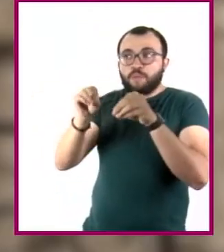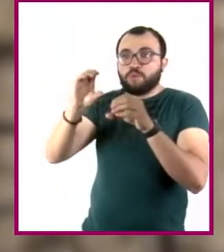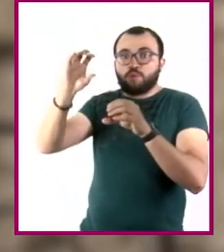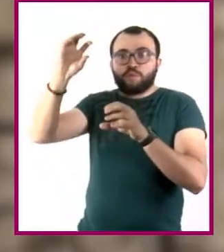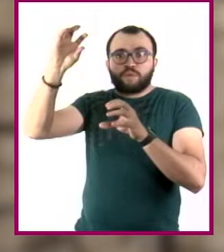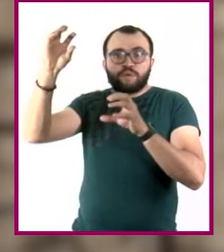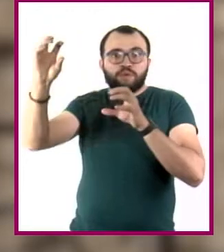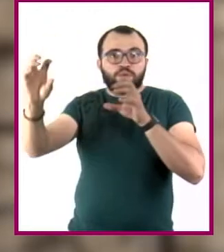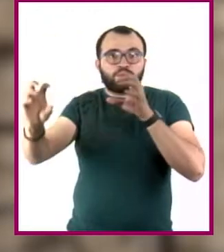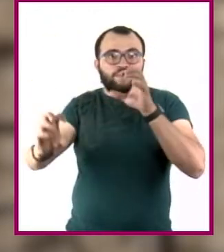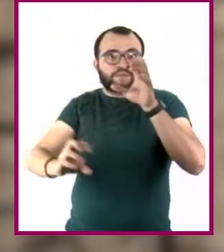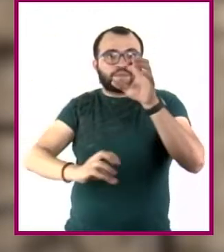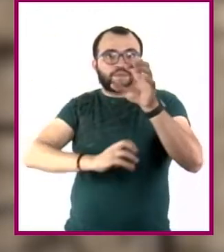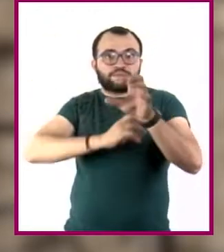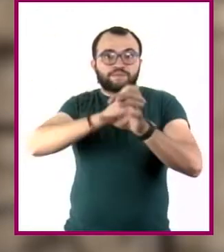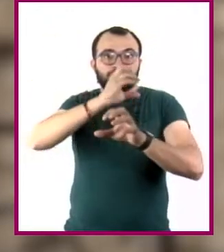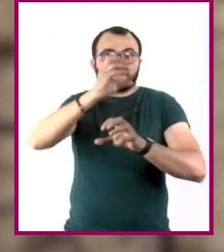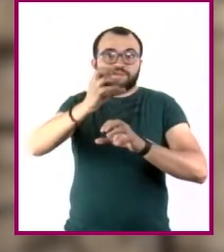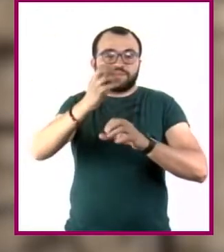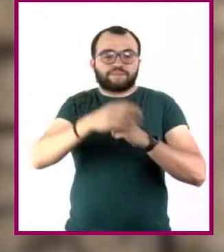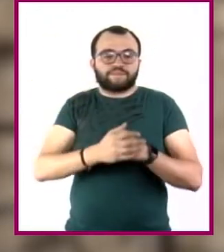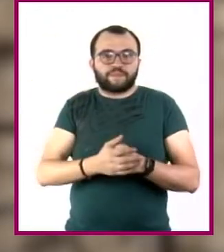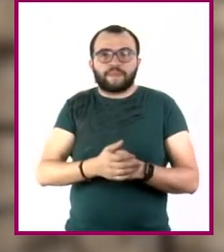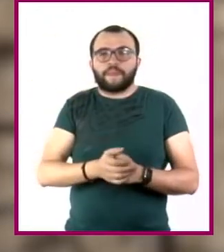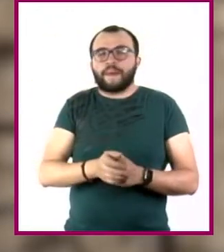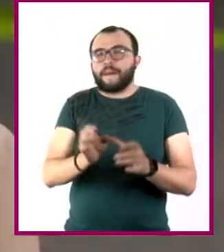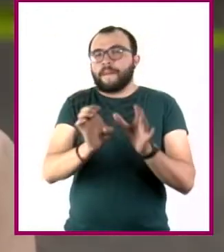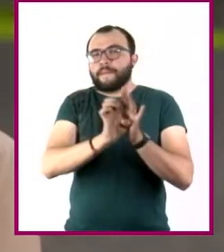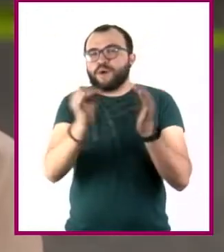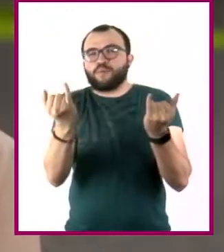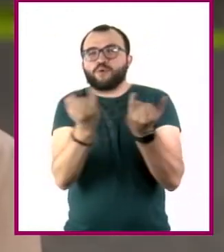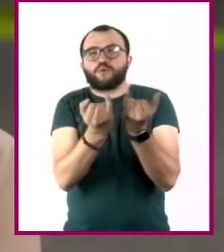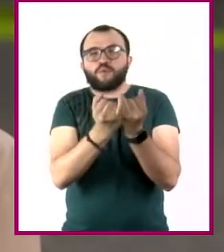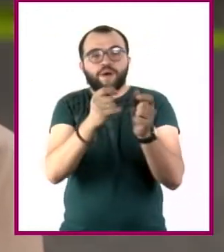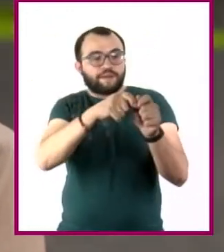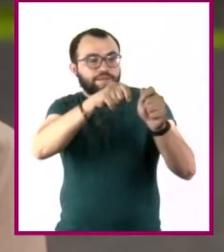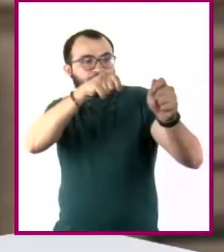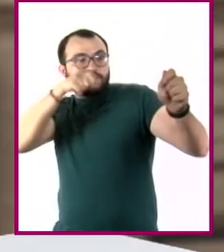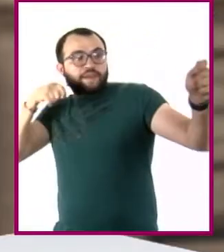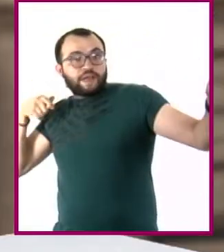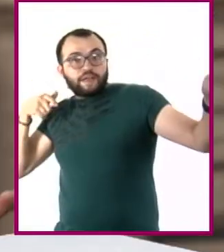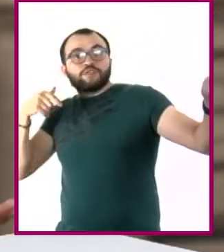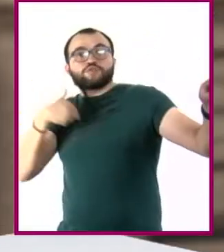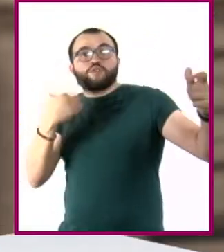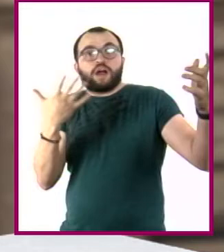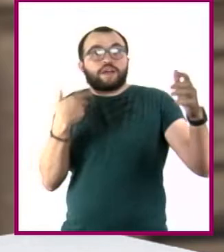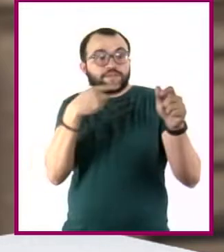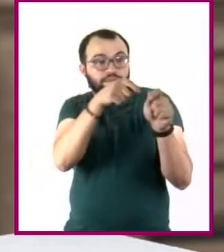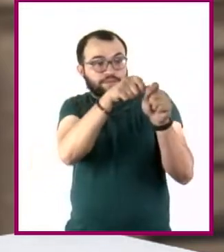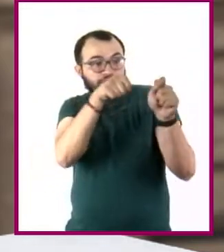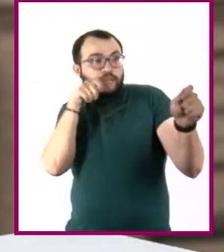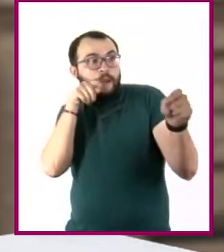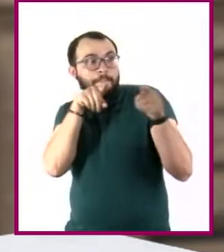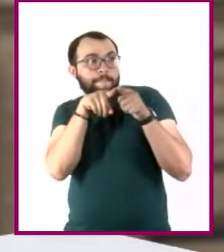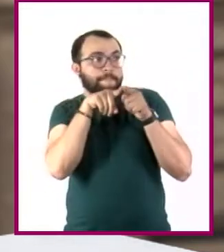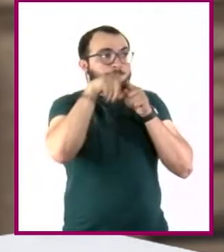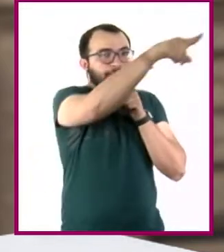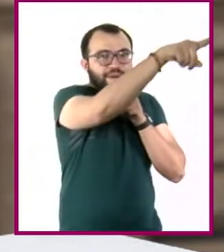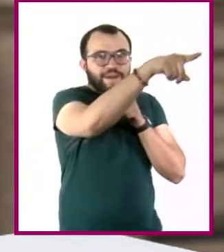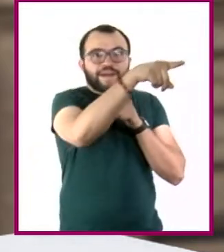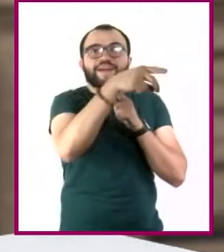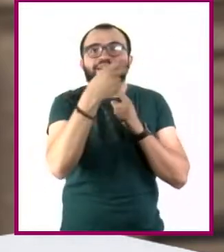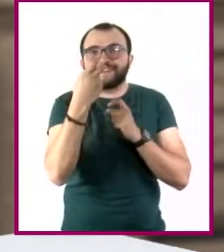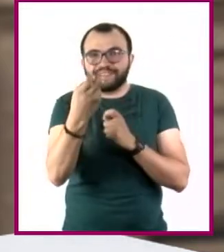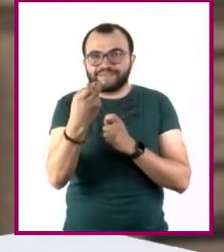Como la flecha es dirigida por el arquero, ¿no? Así merito. ¿Cómo van esas opiniones, señor